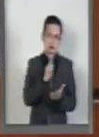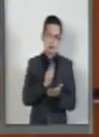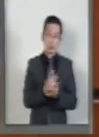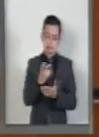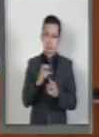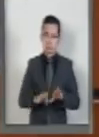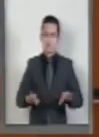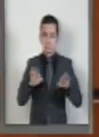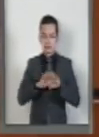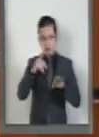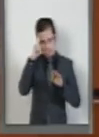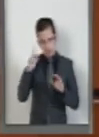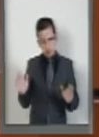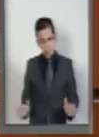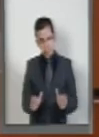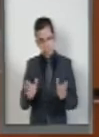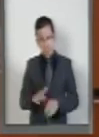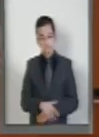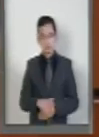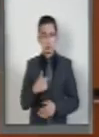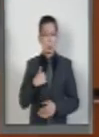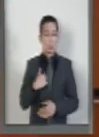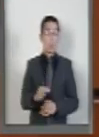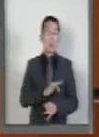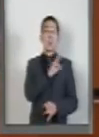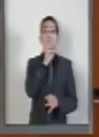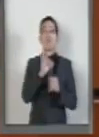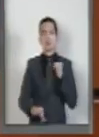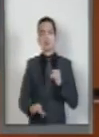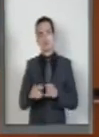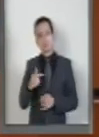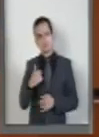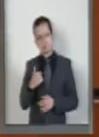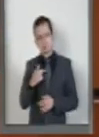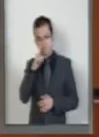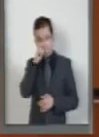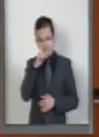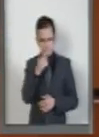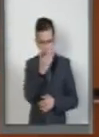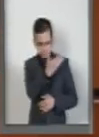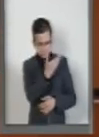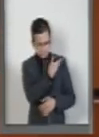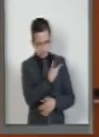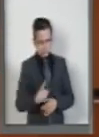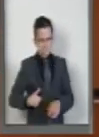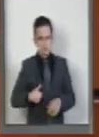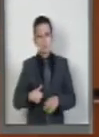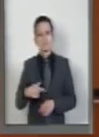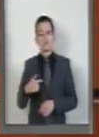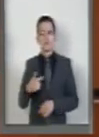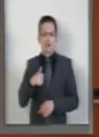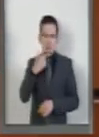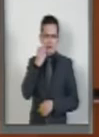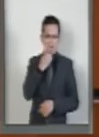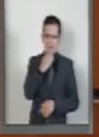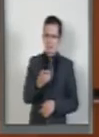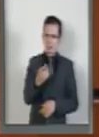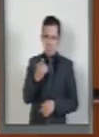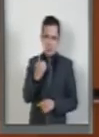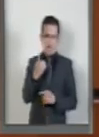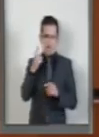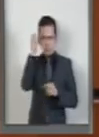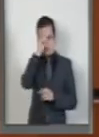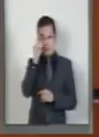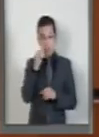Y no puedo dejar la tribuna, señor presidente, sin hacer alusión a un comentario que, si bien no es de esta ley, también se